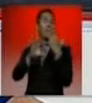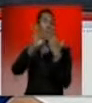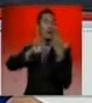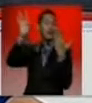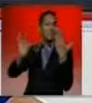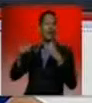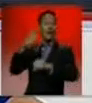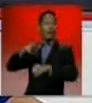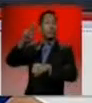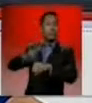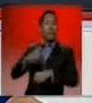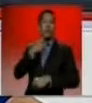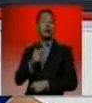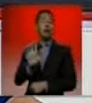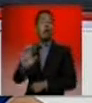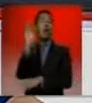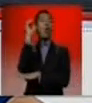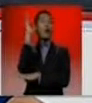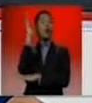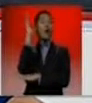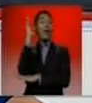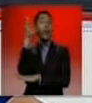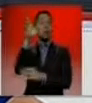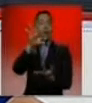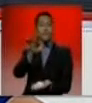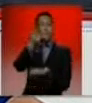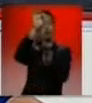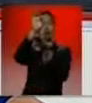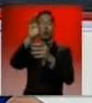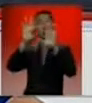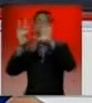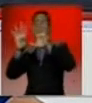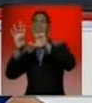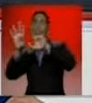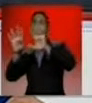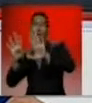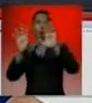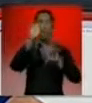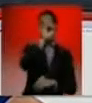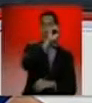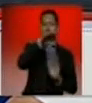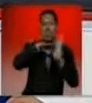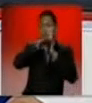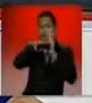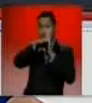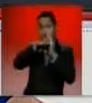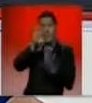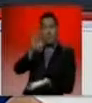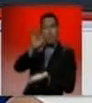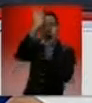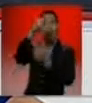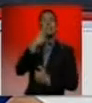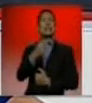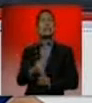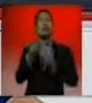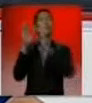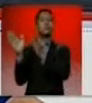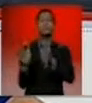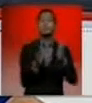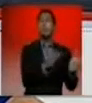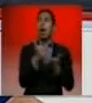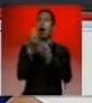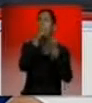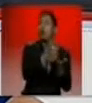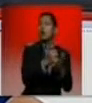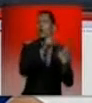una conferencia donde los representantes de 90 instituciones bancarias abordarán temas de financiamiento para ayuda a los más